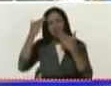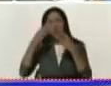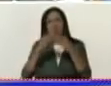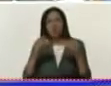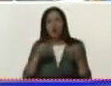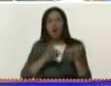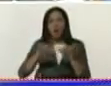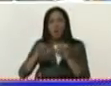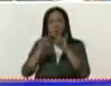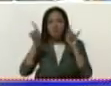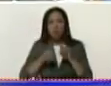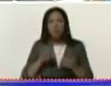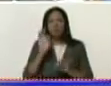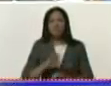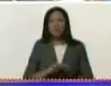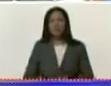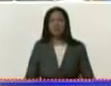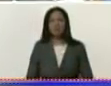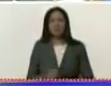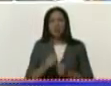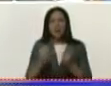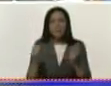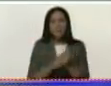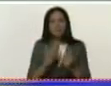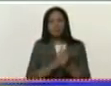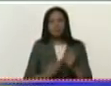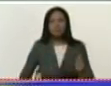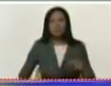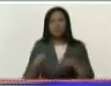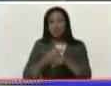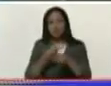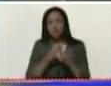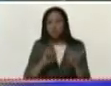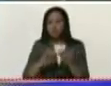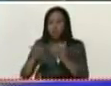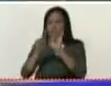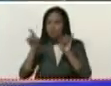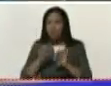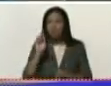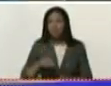Gómez, a los vicepresidentes de gobierno, compañeros,